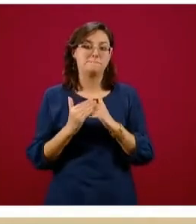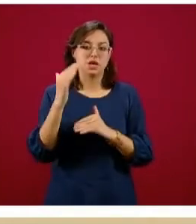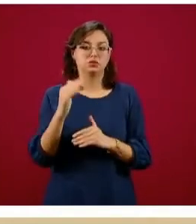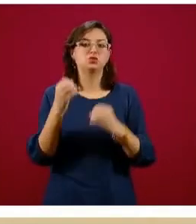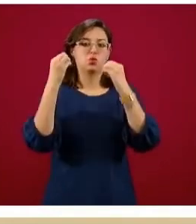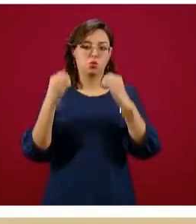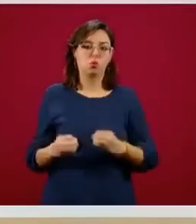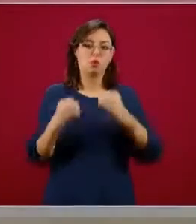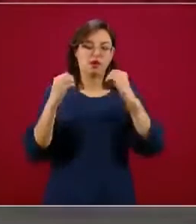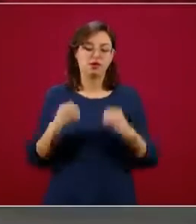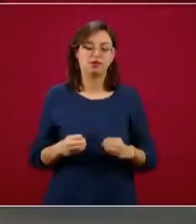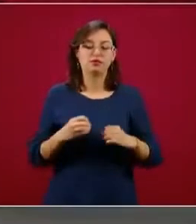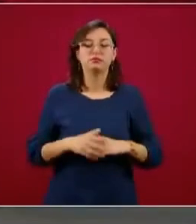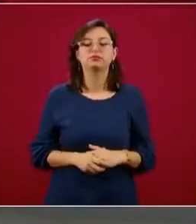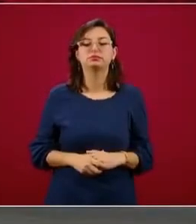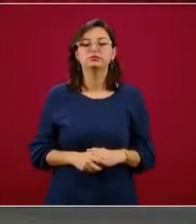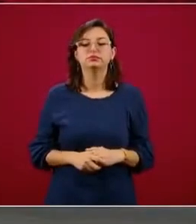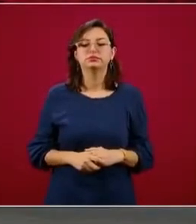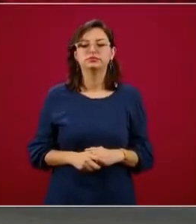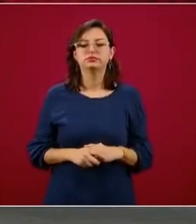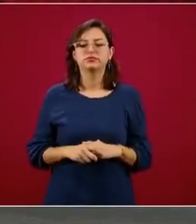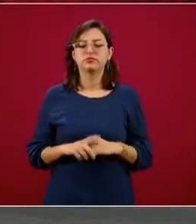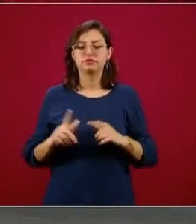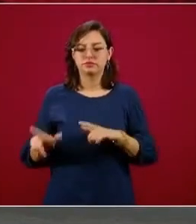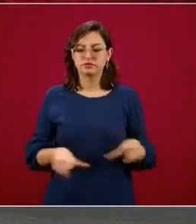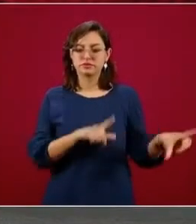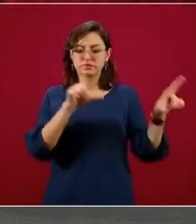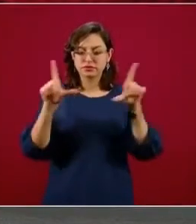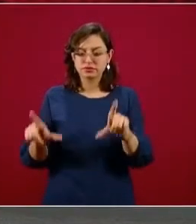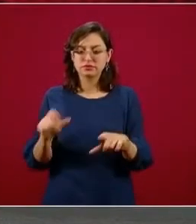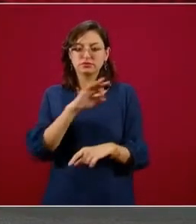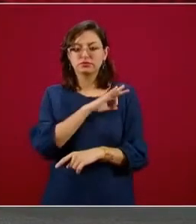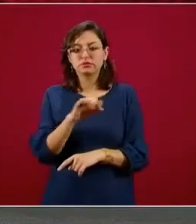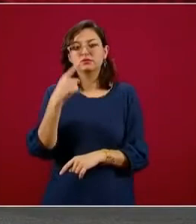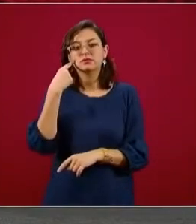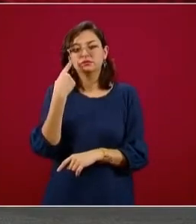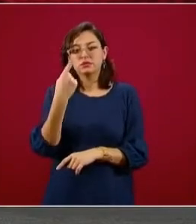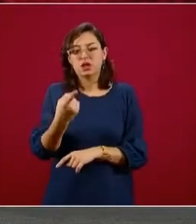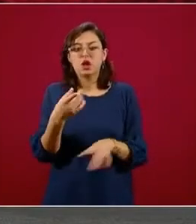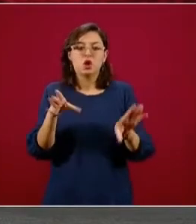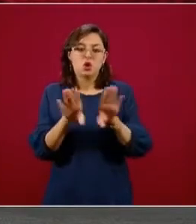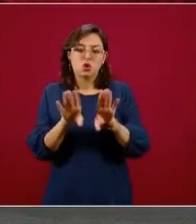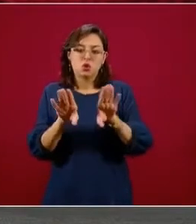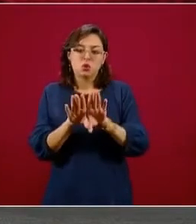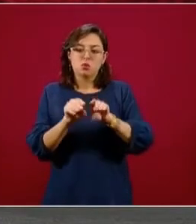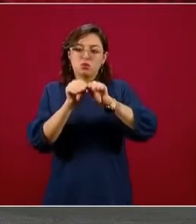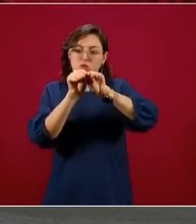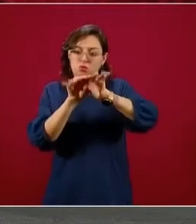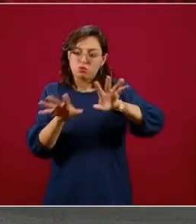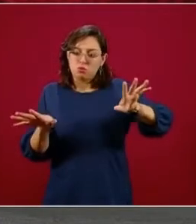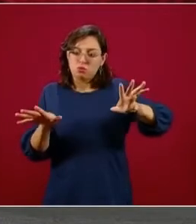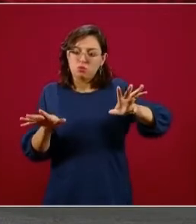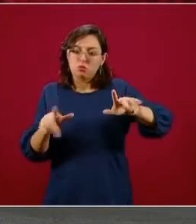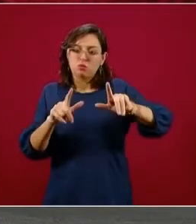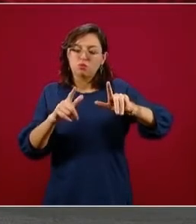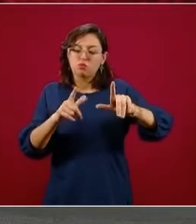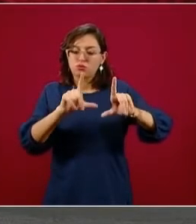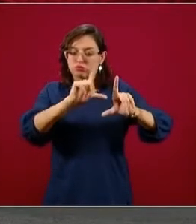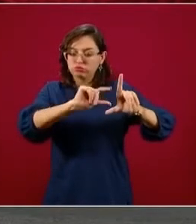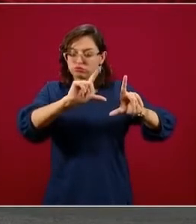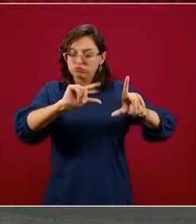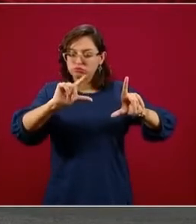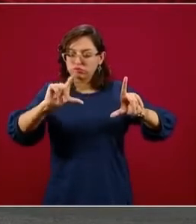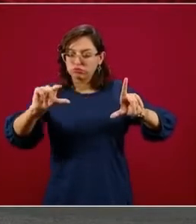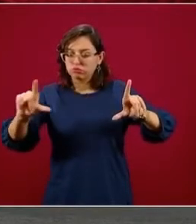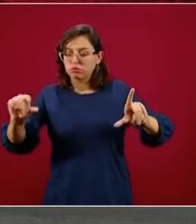esta ocupación. Pero entonces en la siguiente diapositiva podemos ver cómo se distribuye ese 36%. Ahí lo tenemos al final en